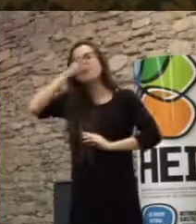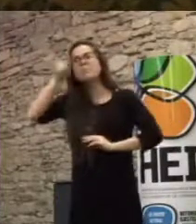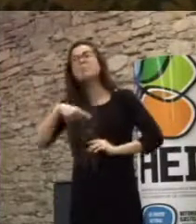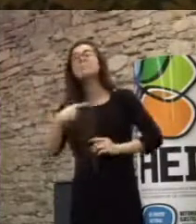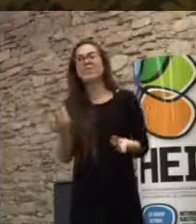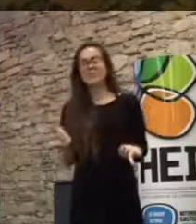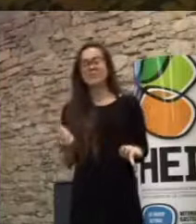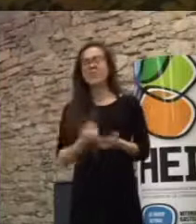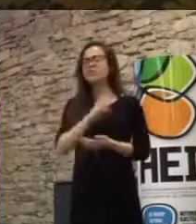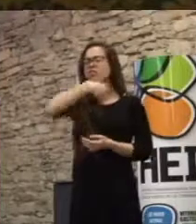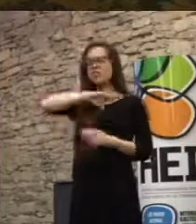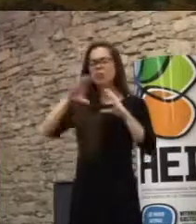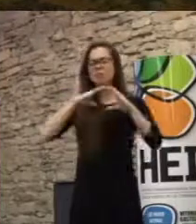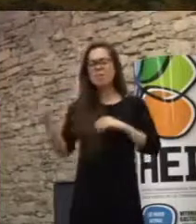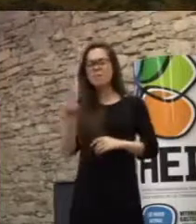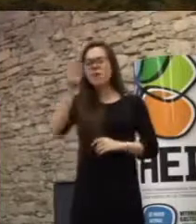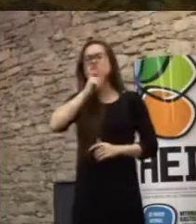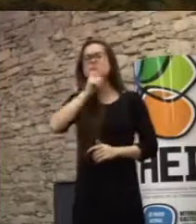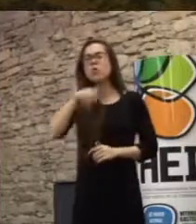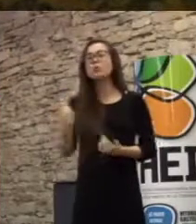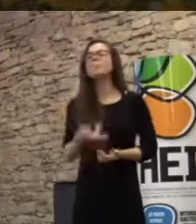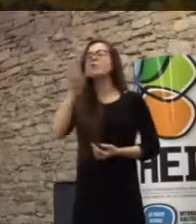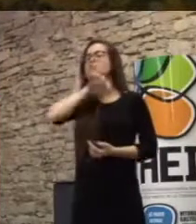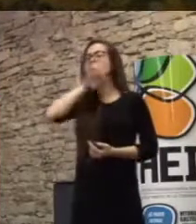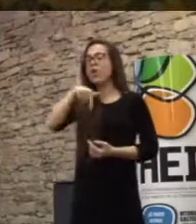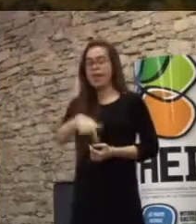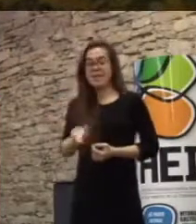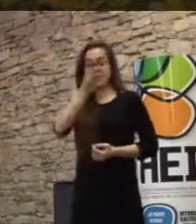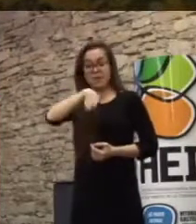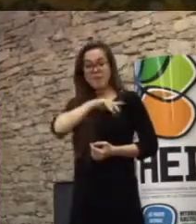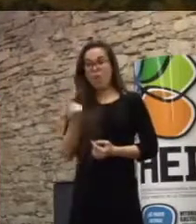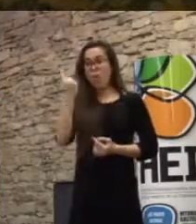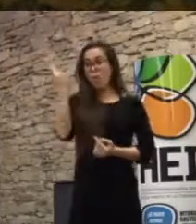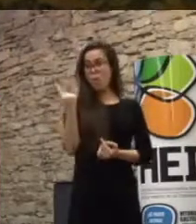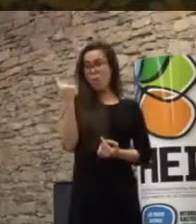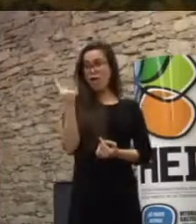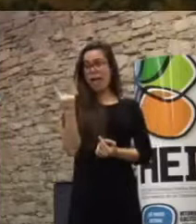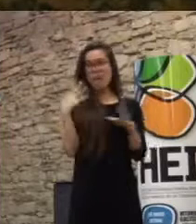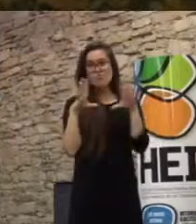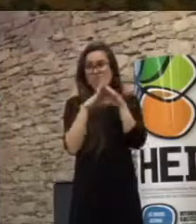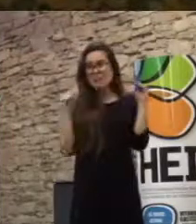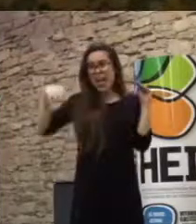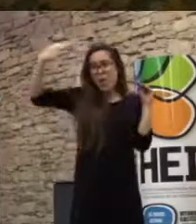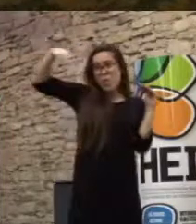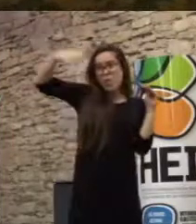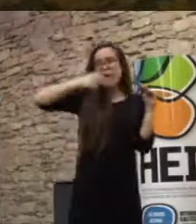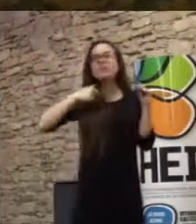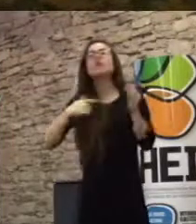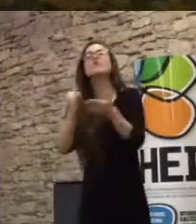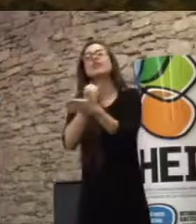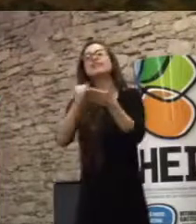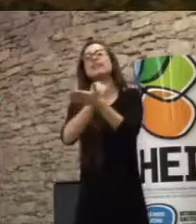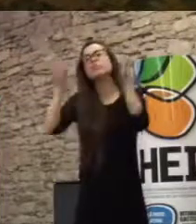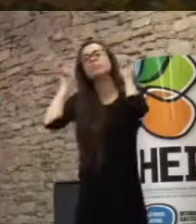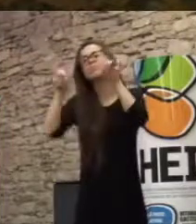porque claro curiosamente en españa solo hay una universidad y es la asignatura que doy yo una que enseñe oratoria